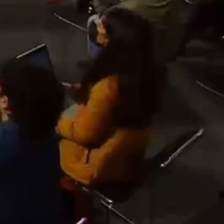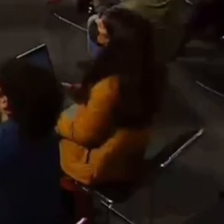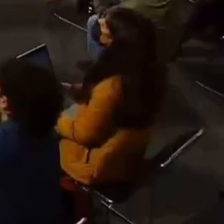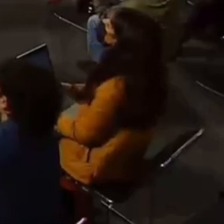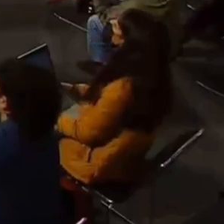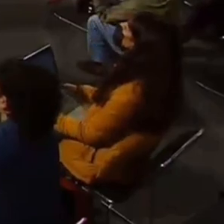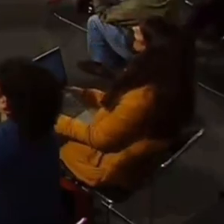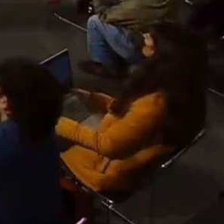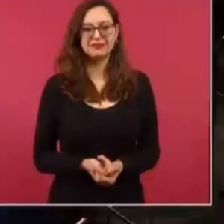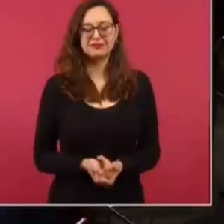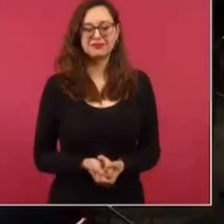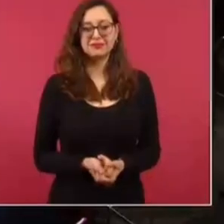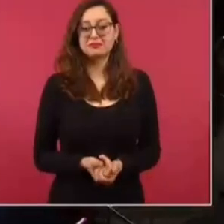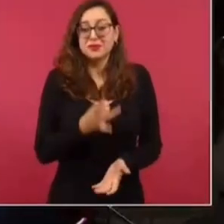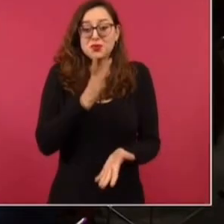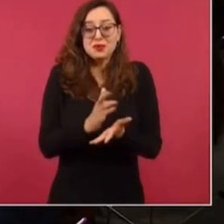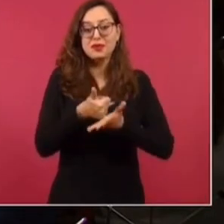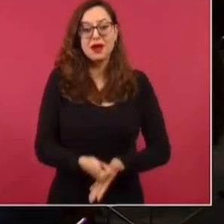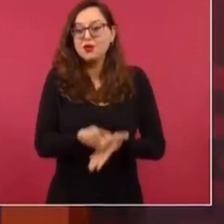O sea, es ayudar.